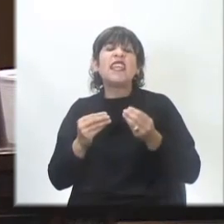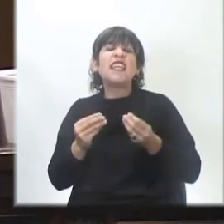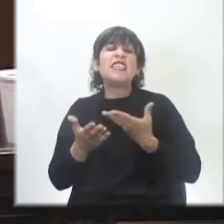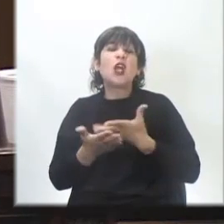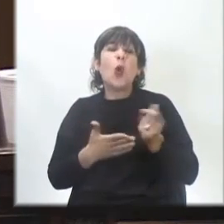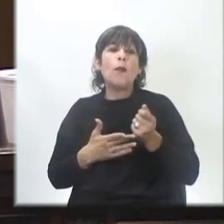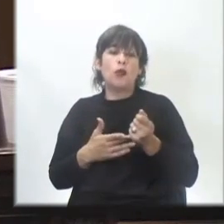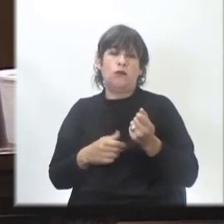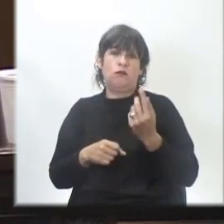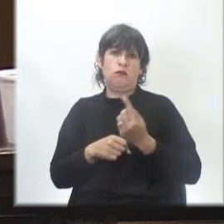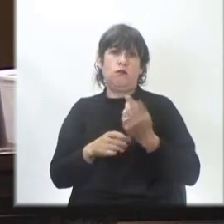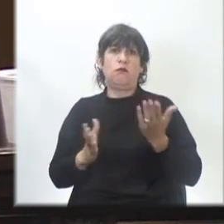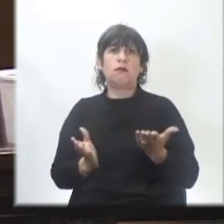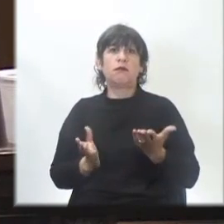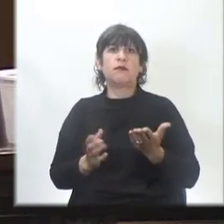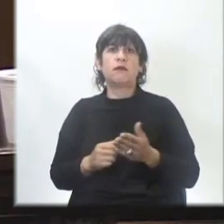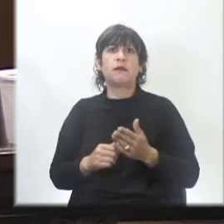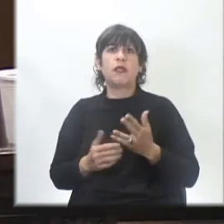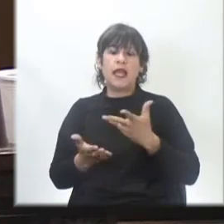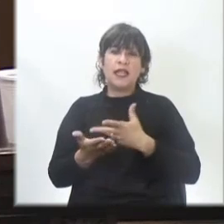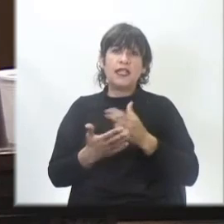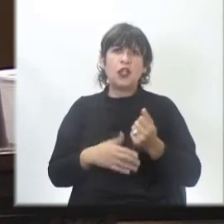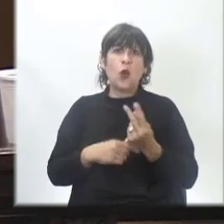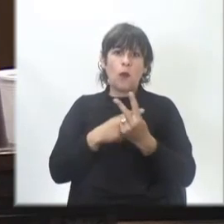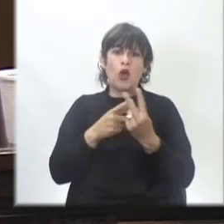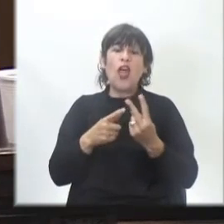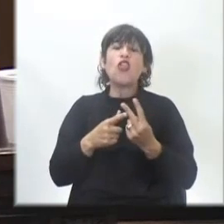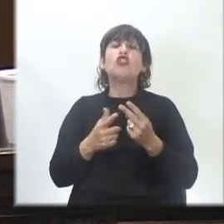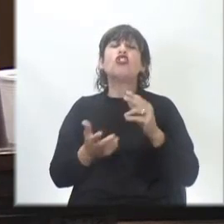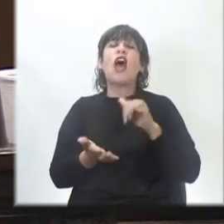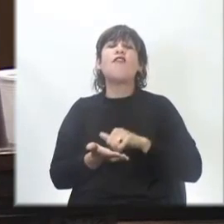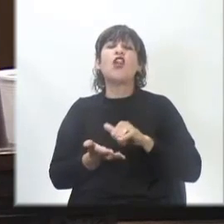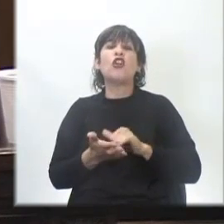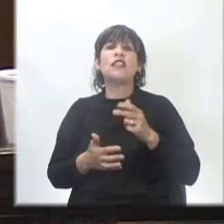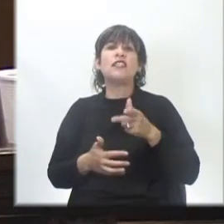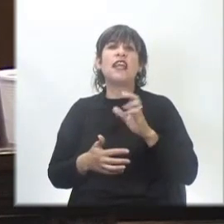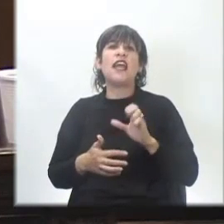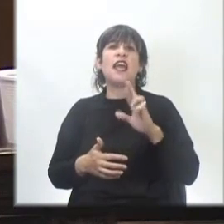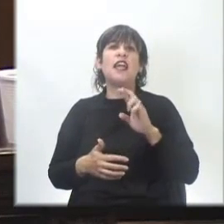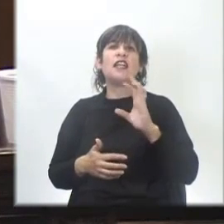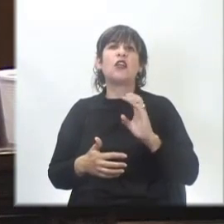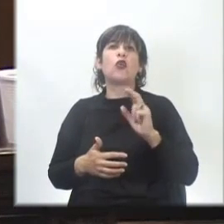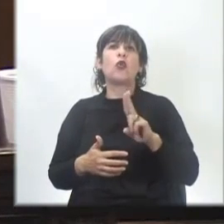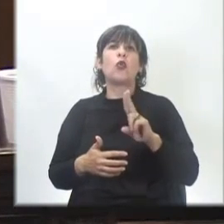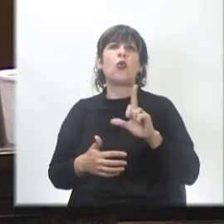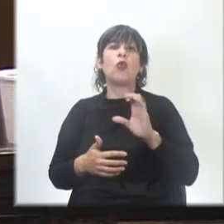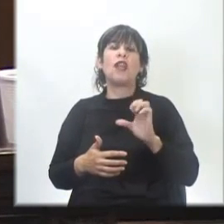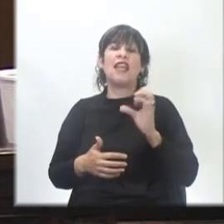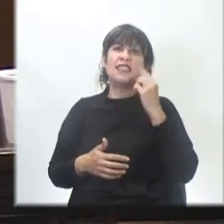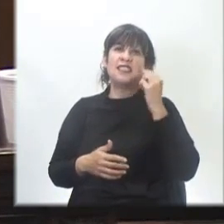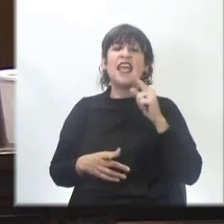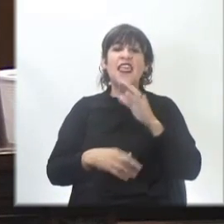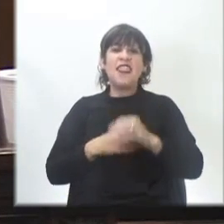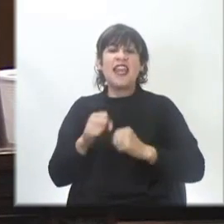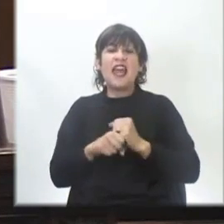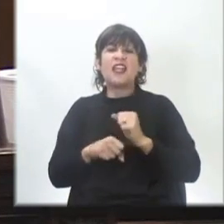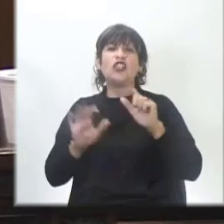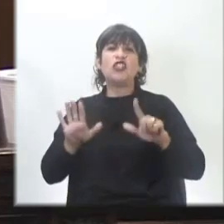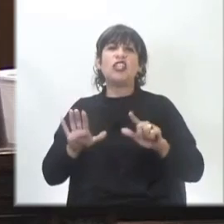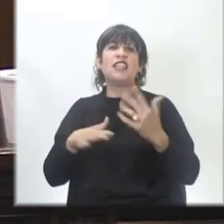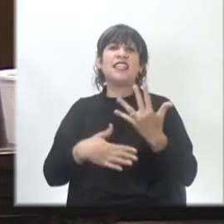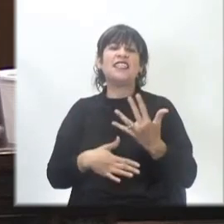lugar? Se compraron 2 aviones Hércules, KC-130H del año 75 y del